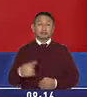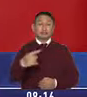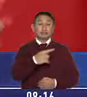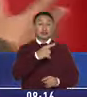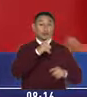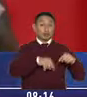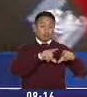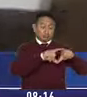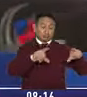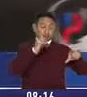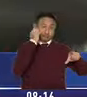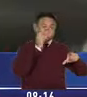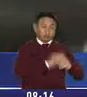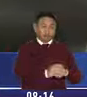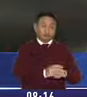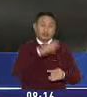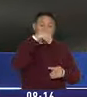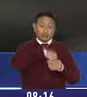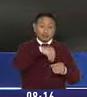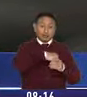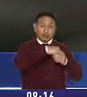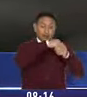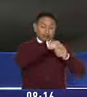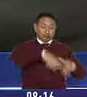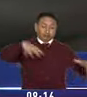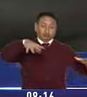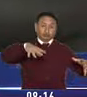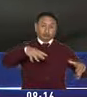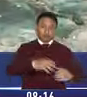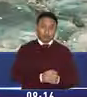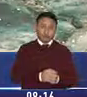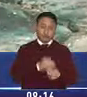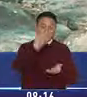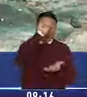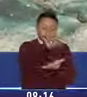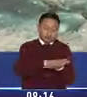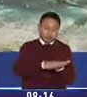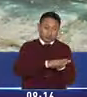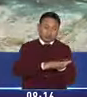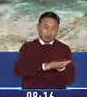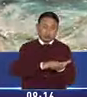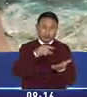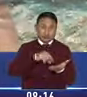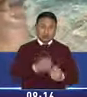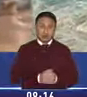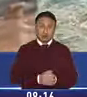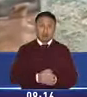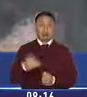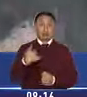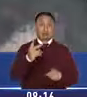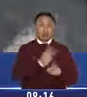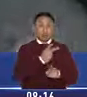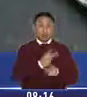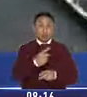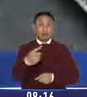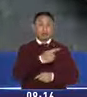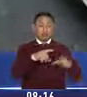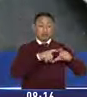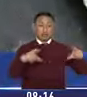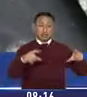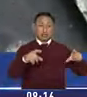Los dispositivos poseen una tinta que se derrama sobre el papel moneda en el momento de ser violada la seguridad y